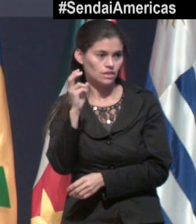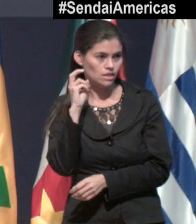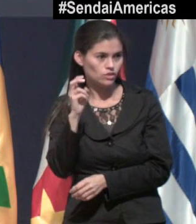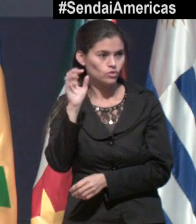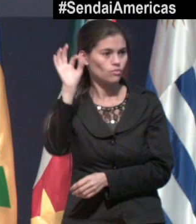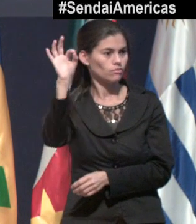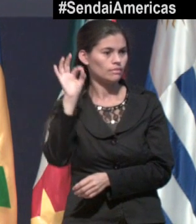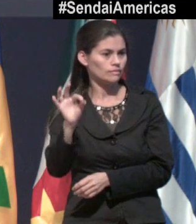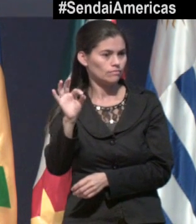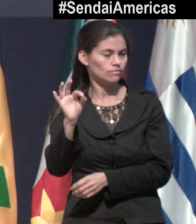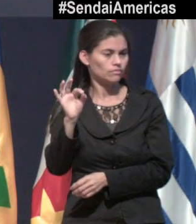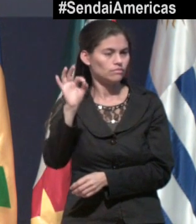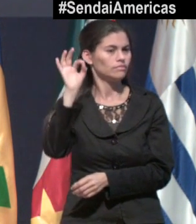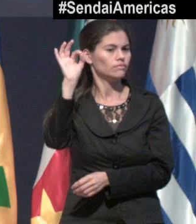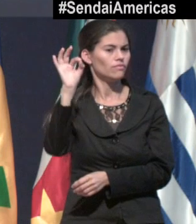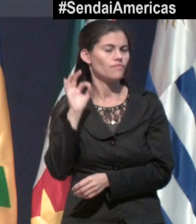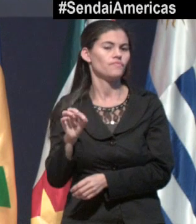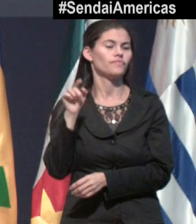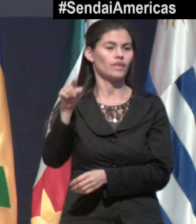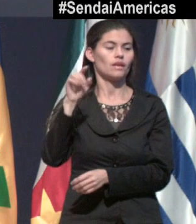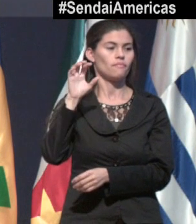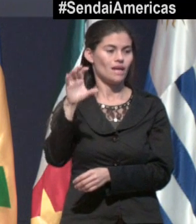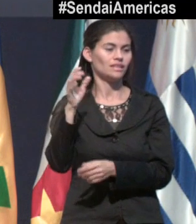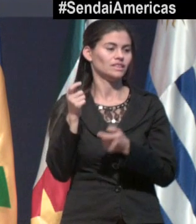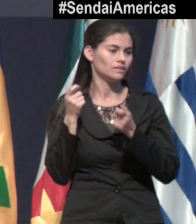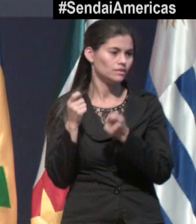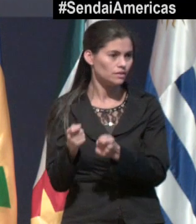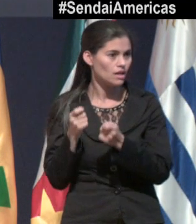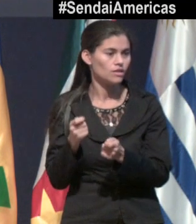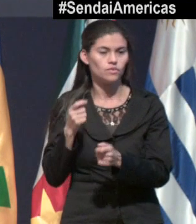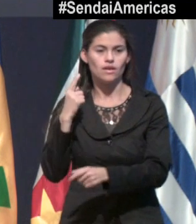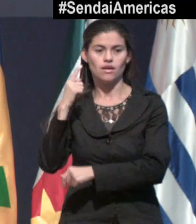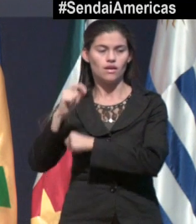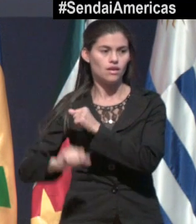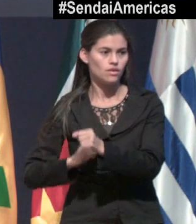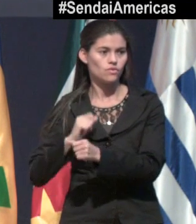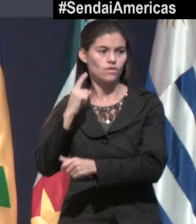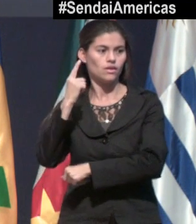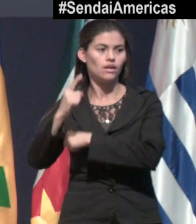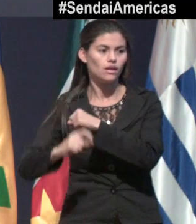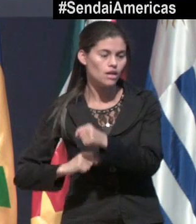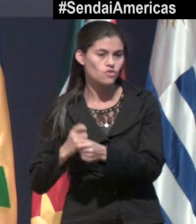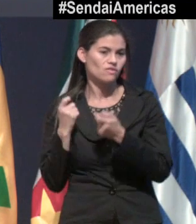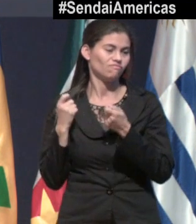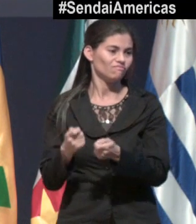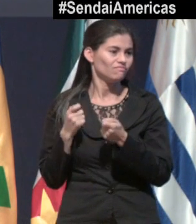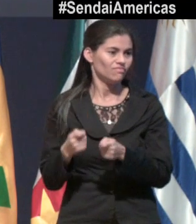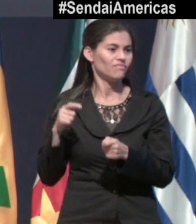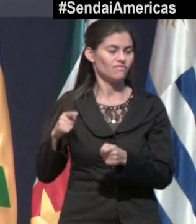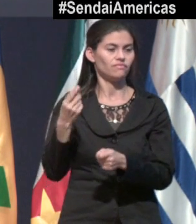un porcentaje de lo que el país está gastando todos los años en inversiones de